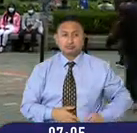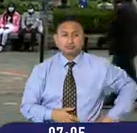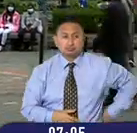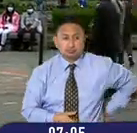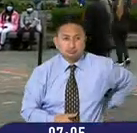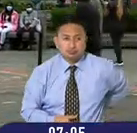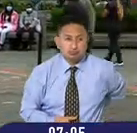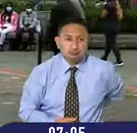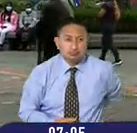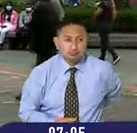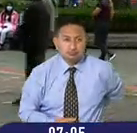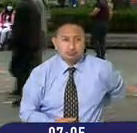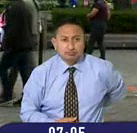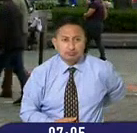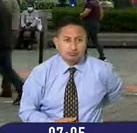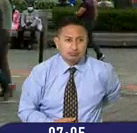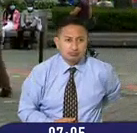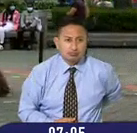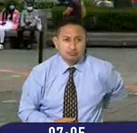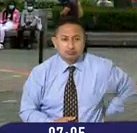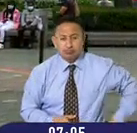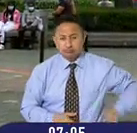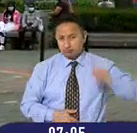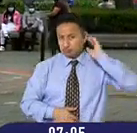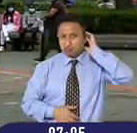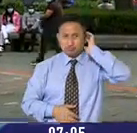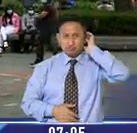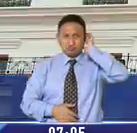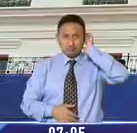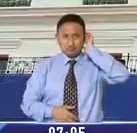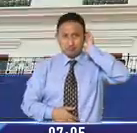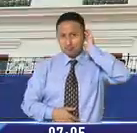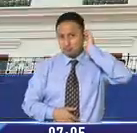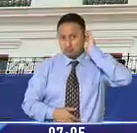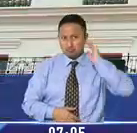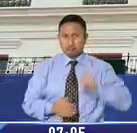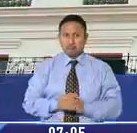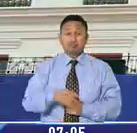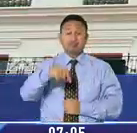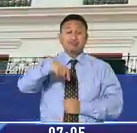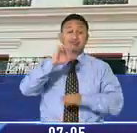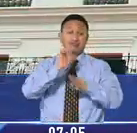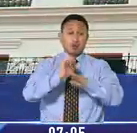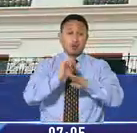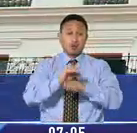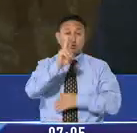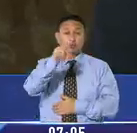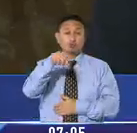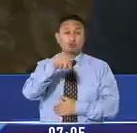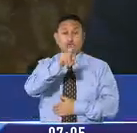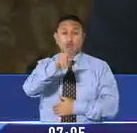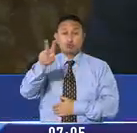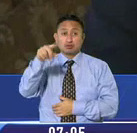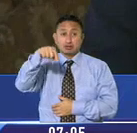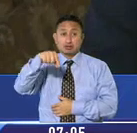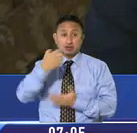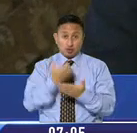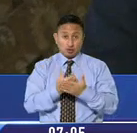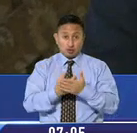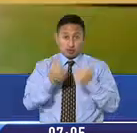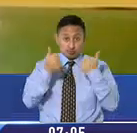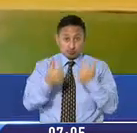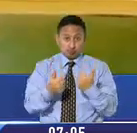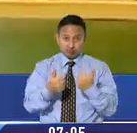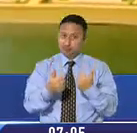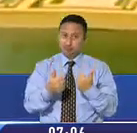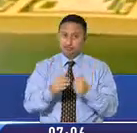Las expectativas económicas para el Ecuador en este 2022 no son tan optimistas como se pensaba.